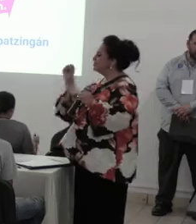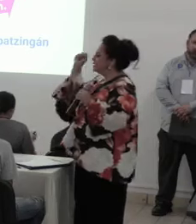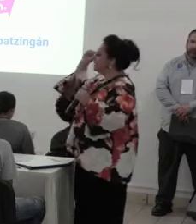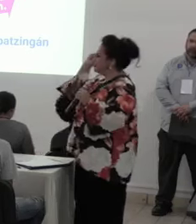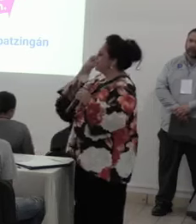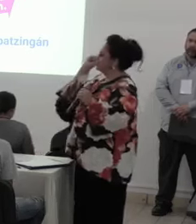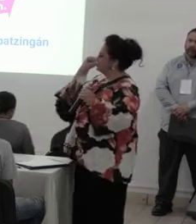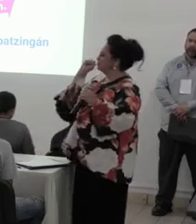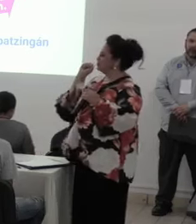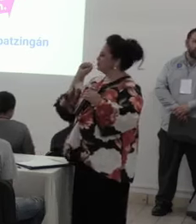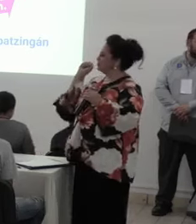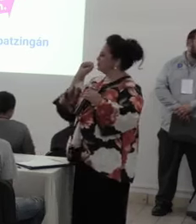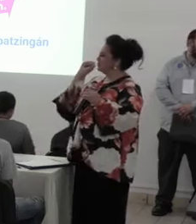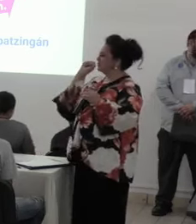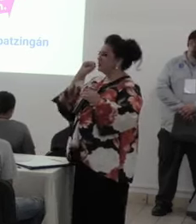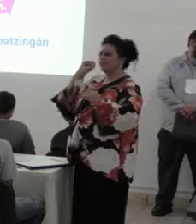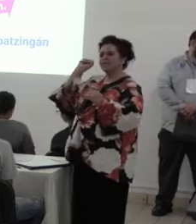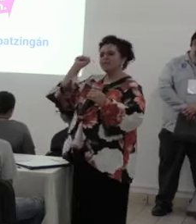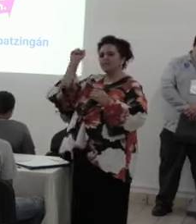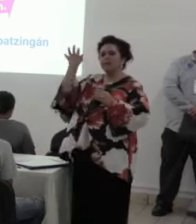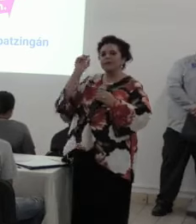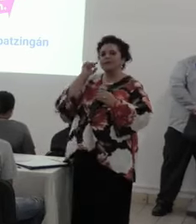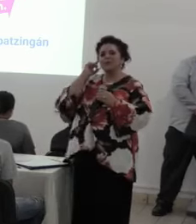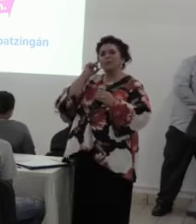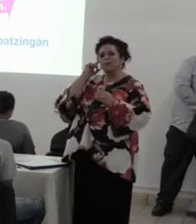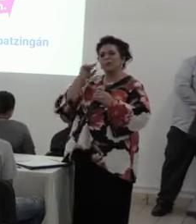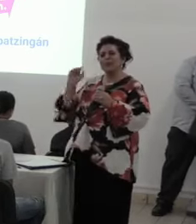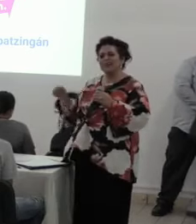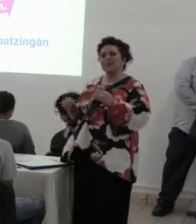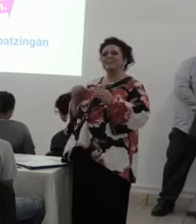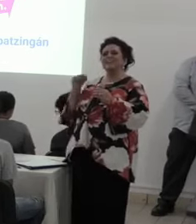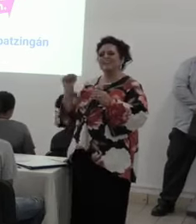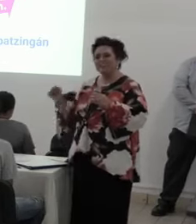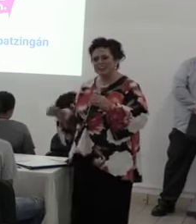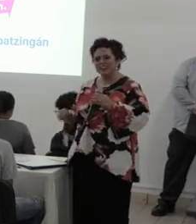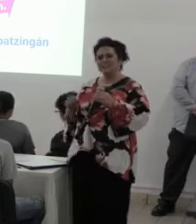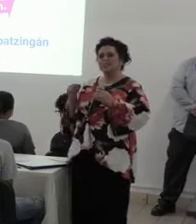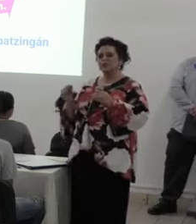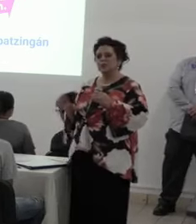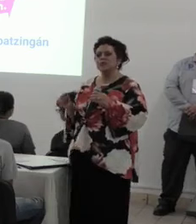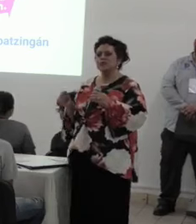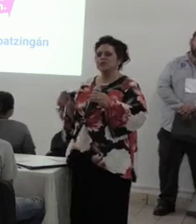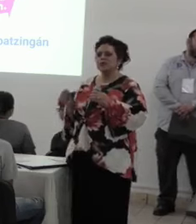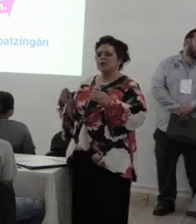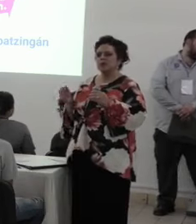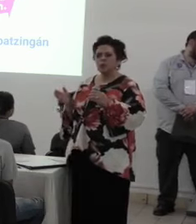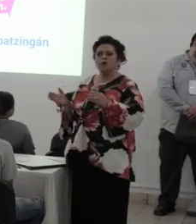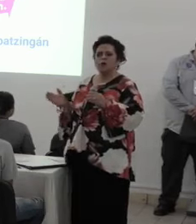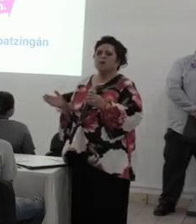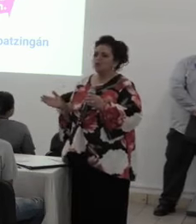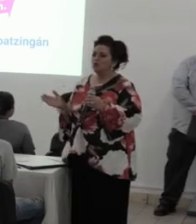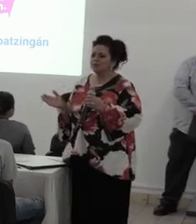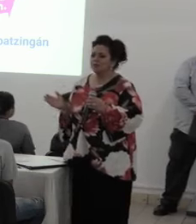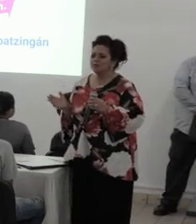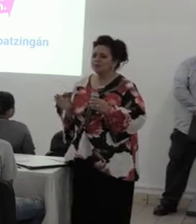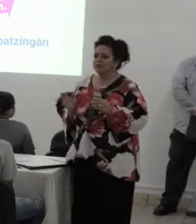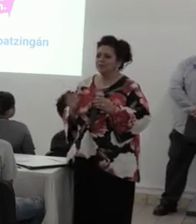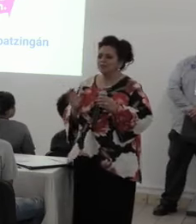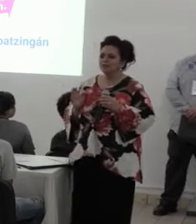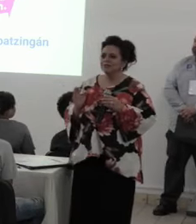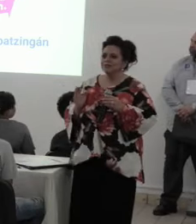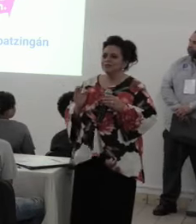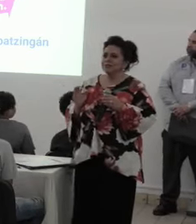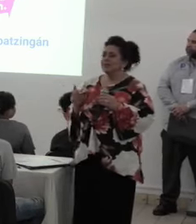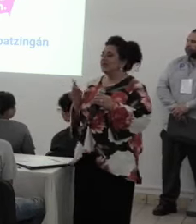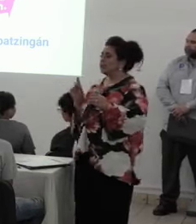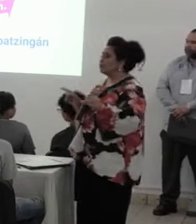Una es levantar la mano para aventar una piedra y golpear y criticar y destruir lo poco o mucho que se esté